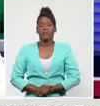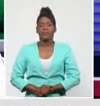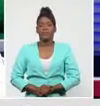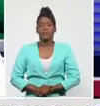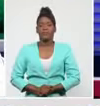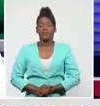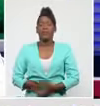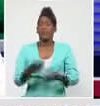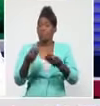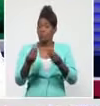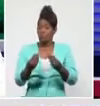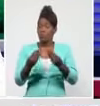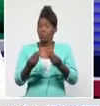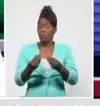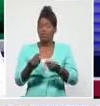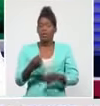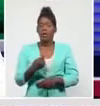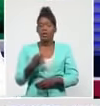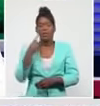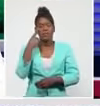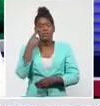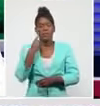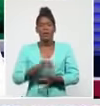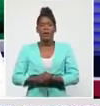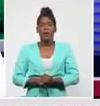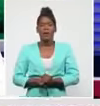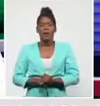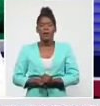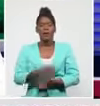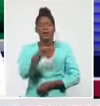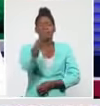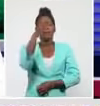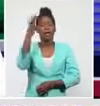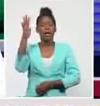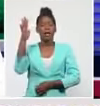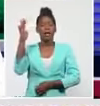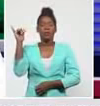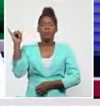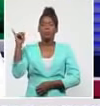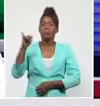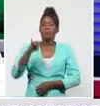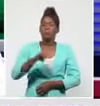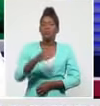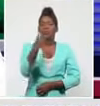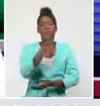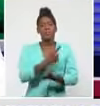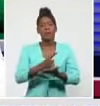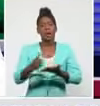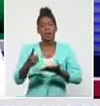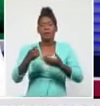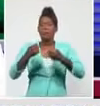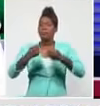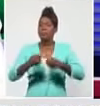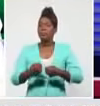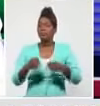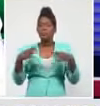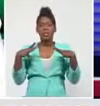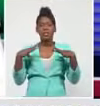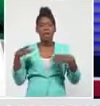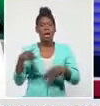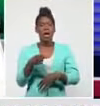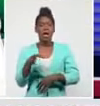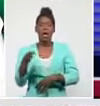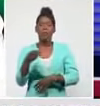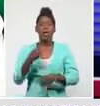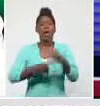muchas veces hay turistas que vienen por una semana Hay personas que vienen por 3 días,